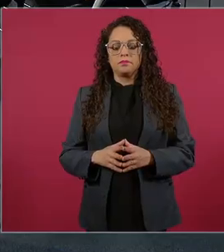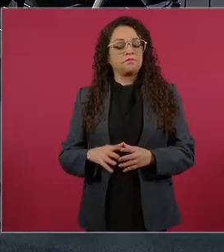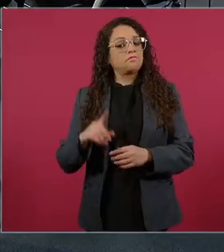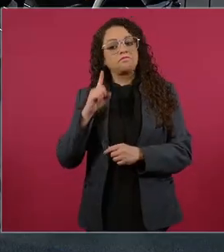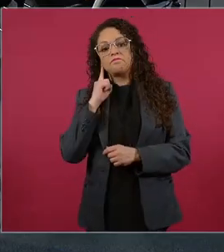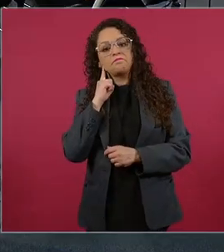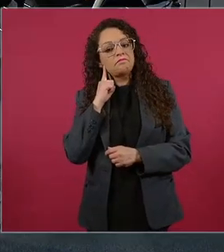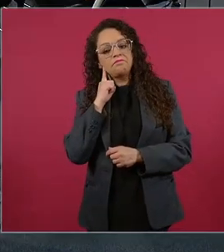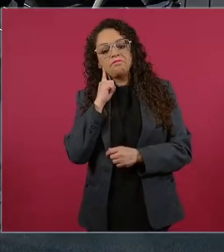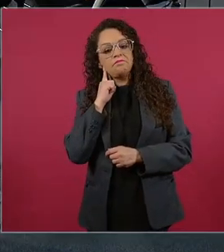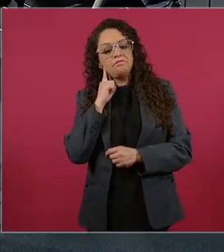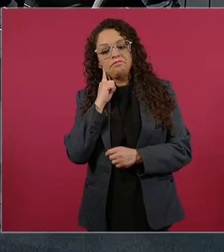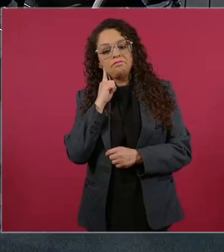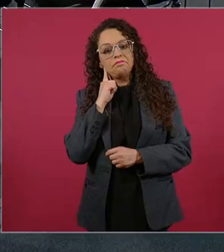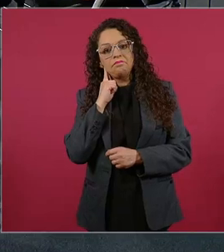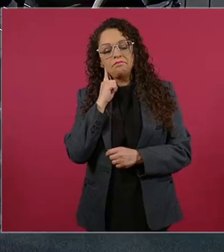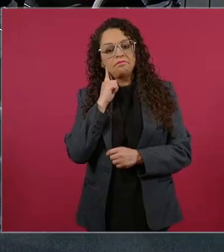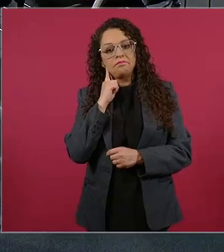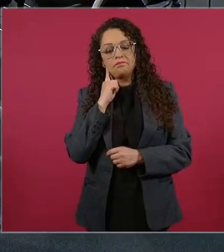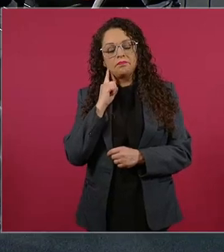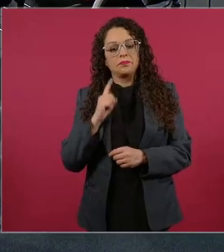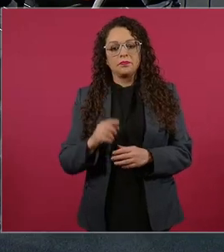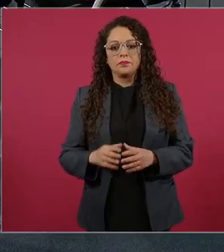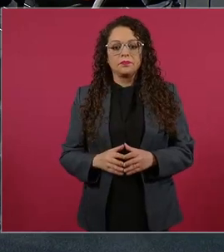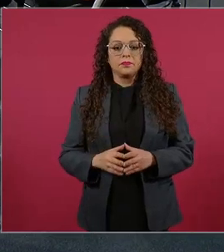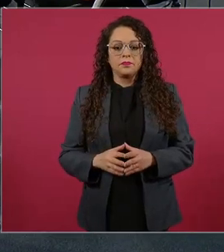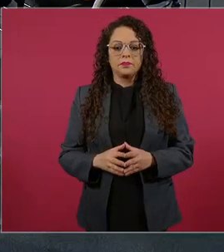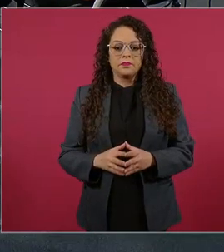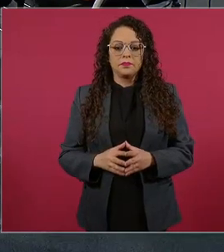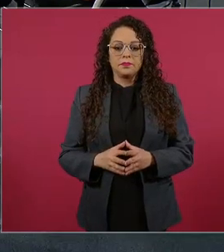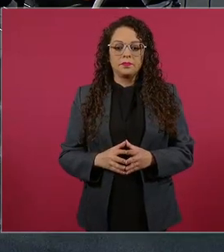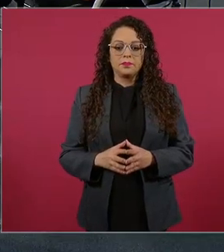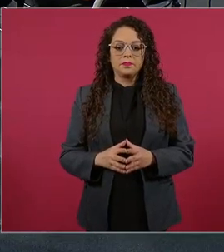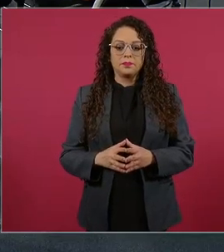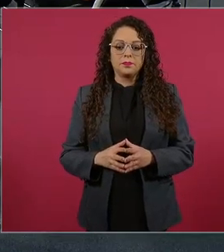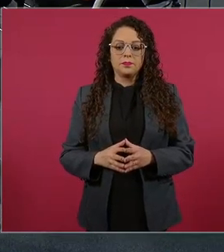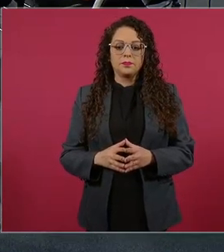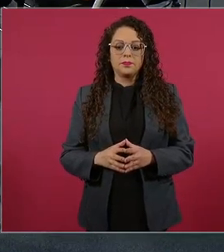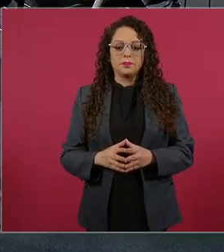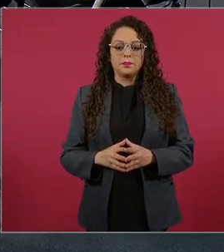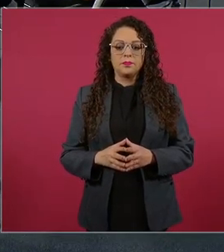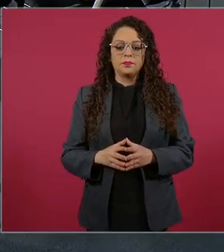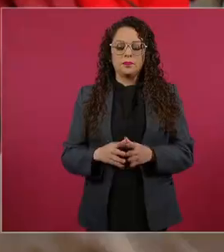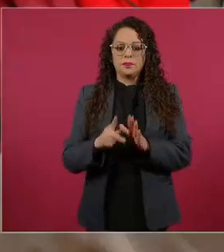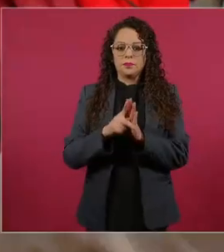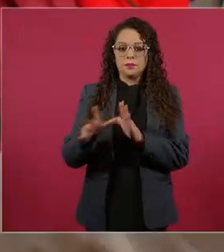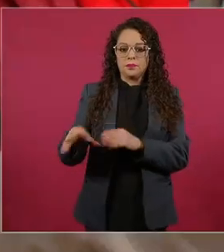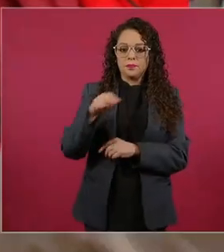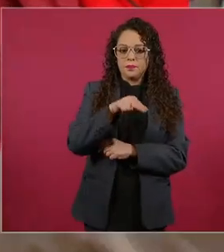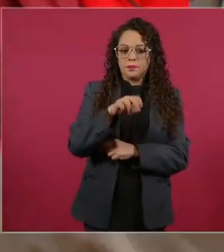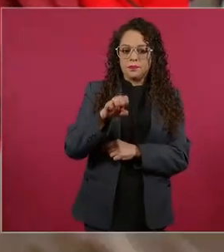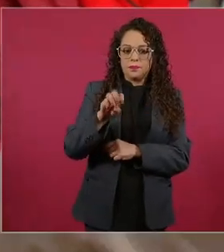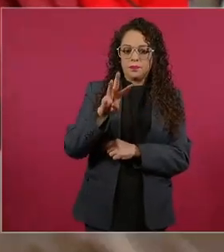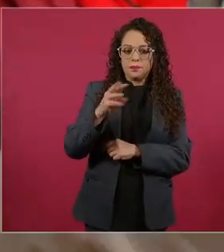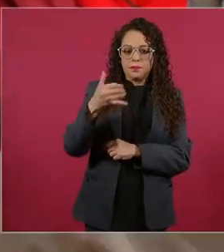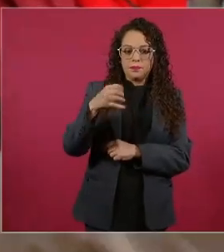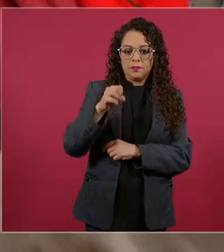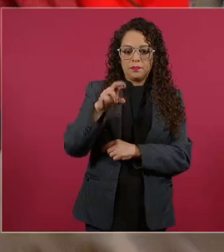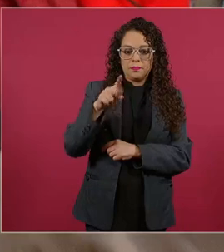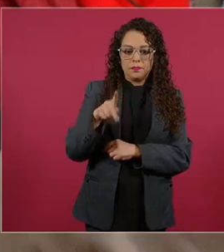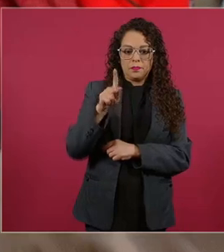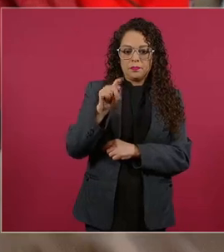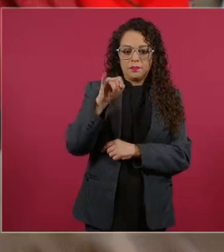fallado ayer después del atentado, dijo el New York Times que había fallado en el liderazgo y